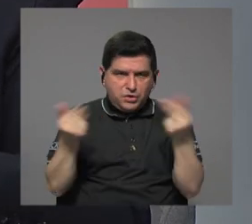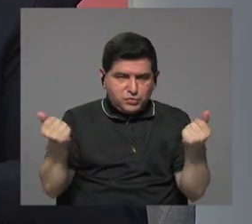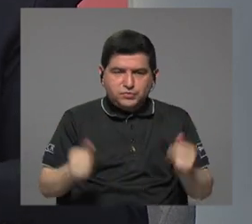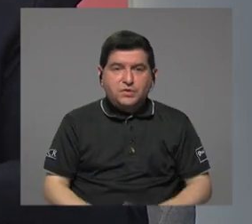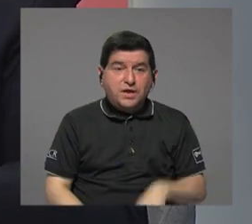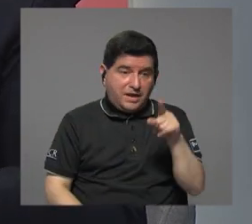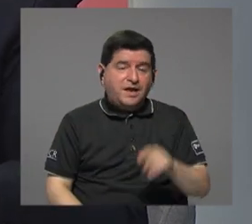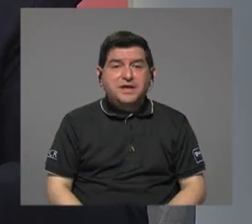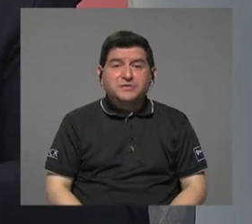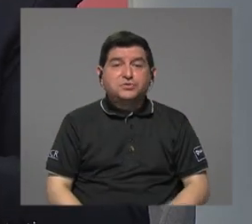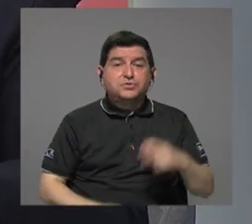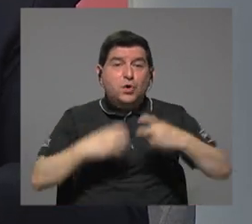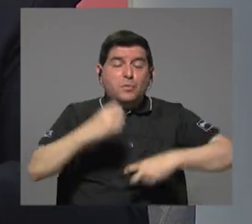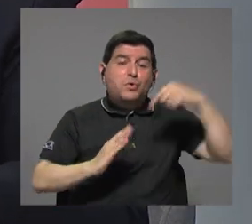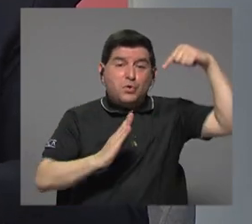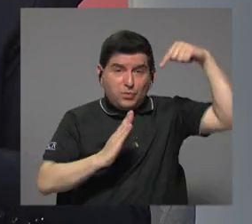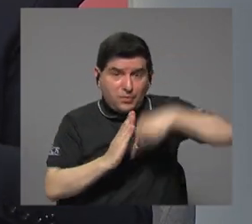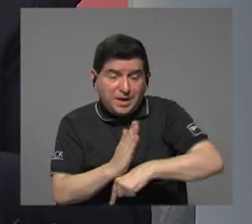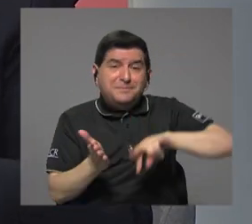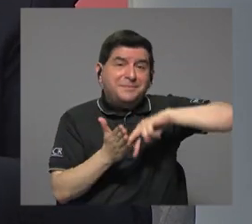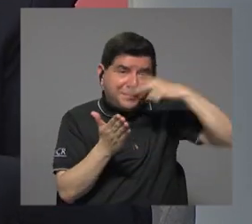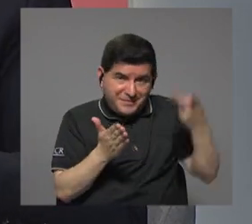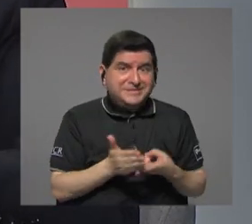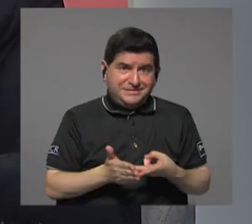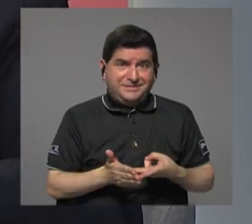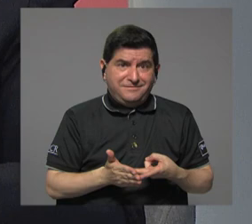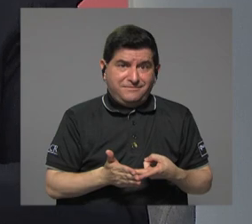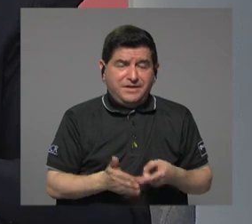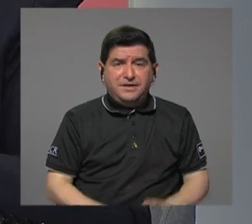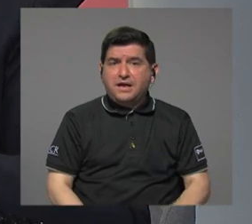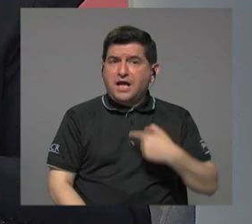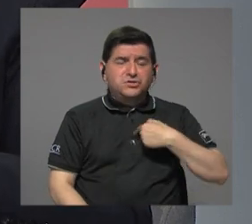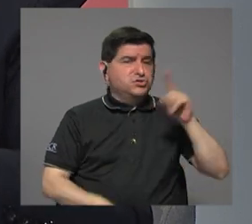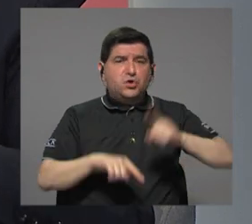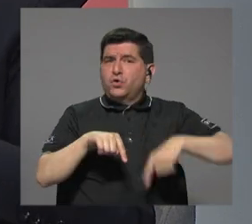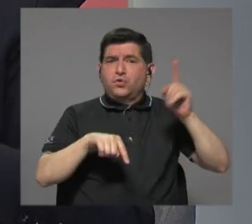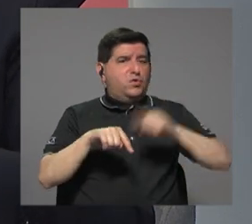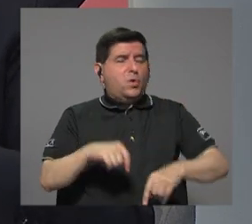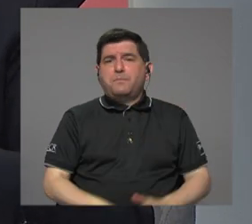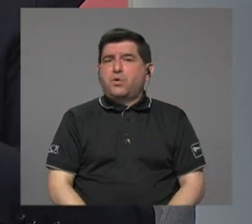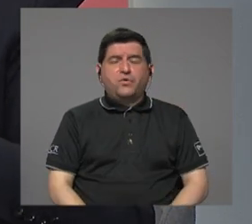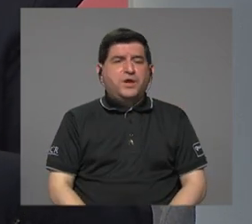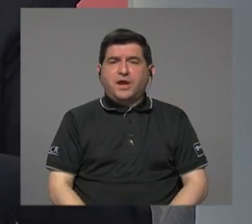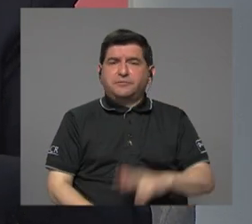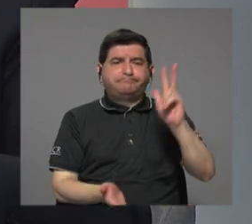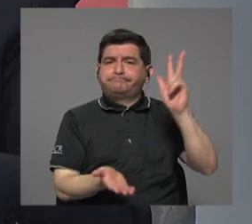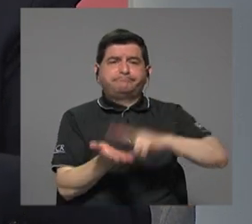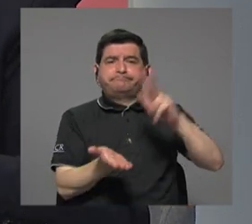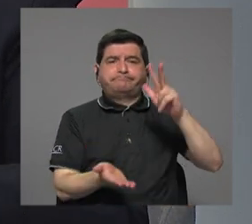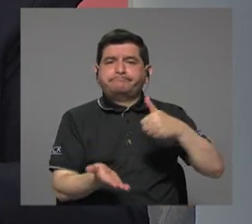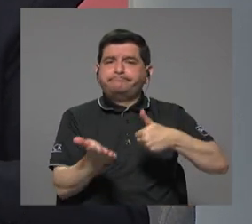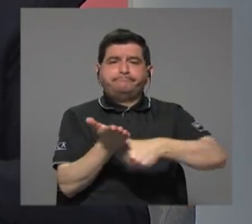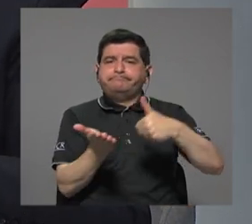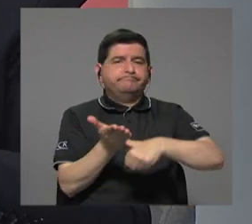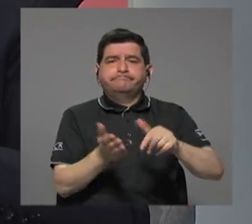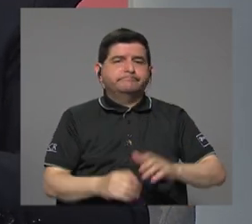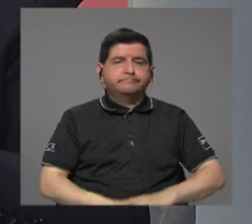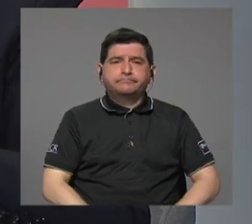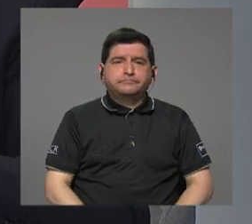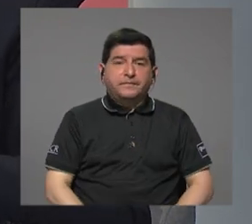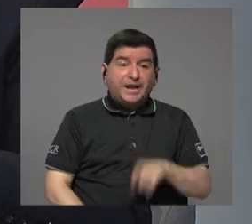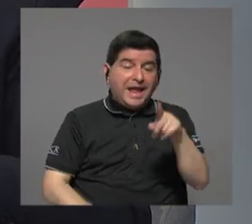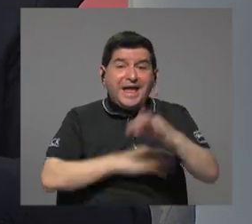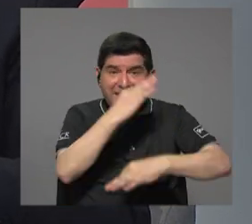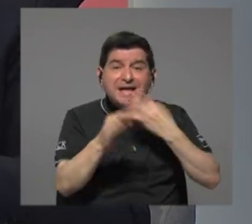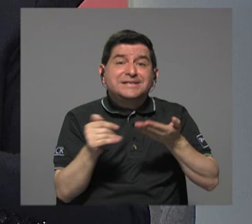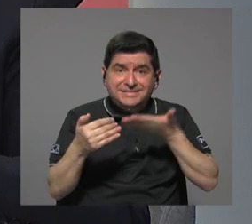eso es una falta grave que induce a que por ejemplo yo no le pudiera dar el visto el voto favorable ese es